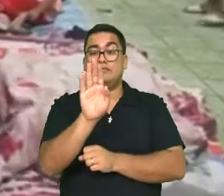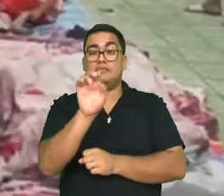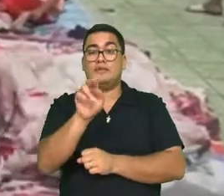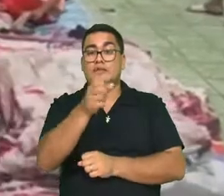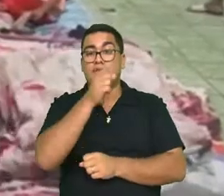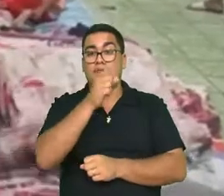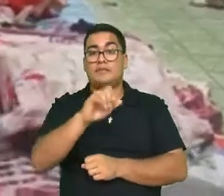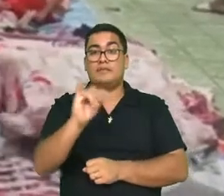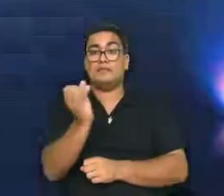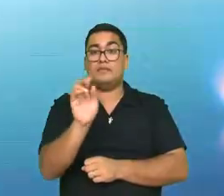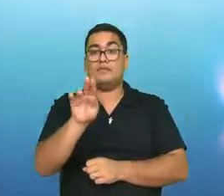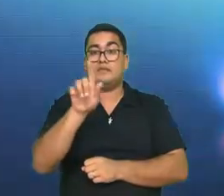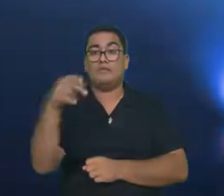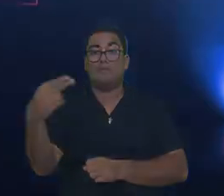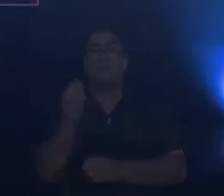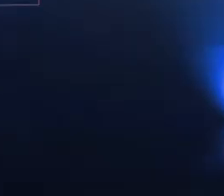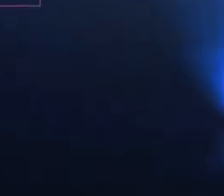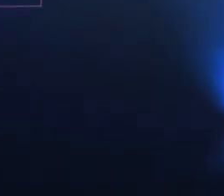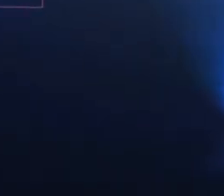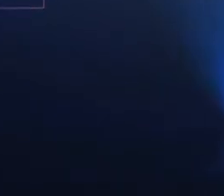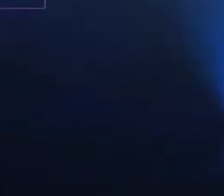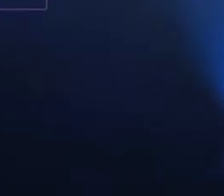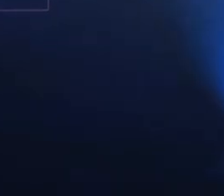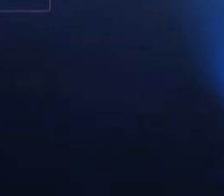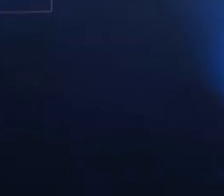parlamentario Jonathan Castro.